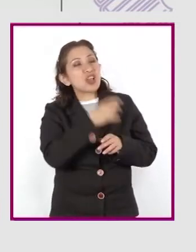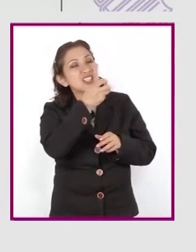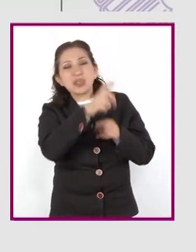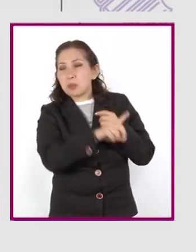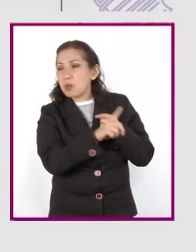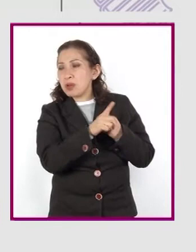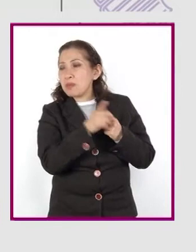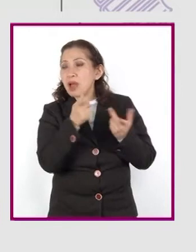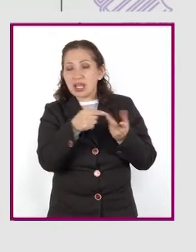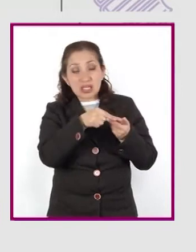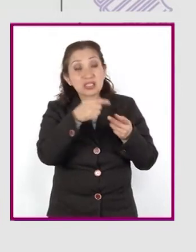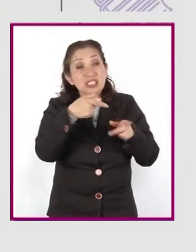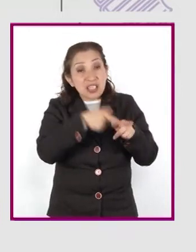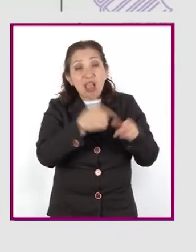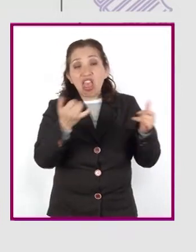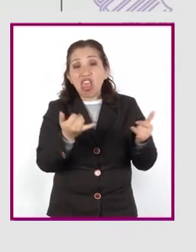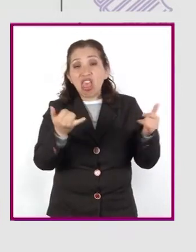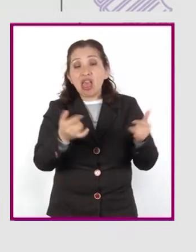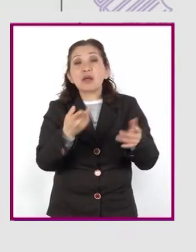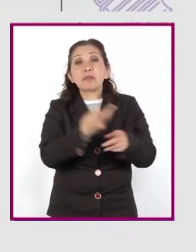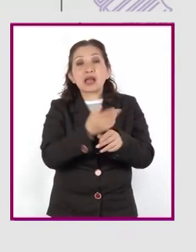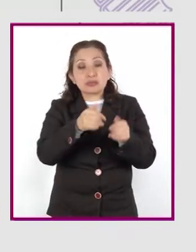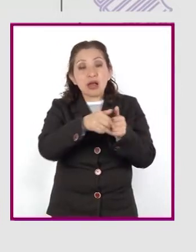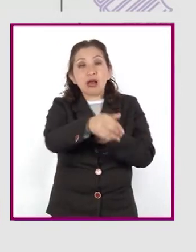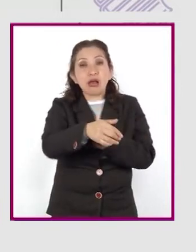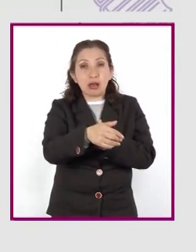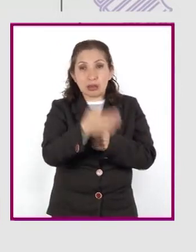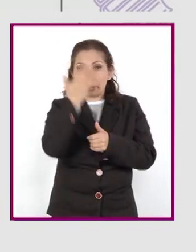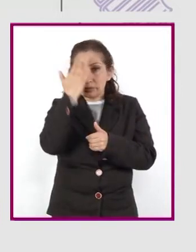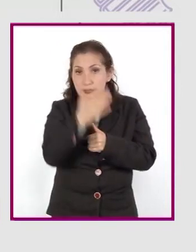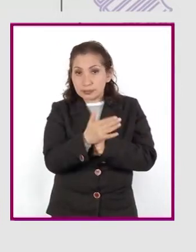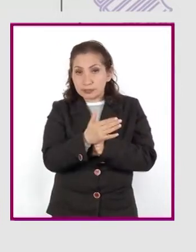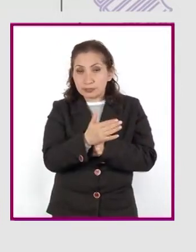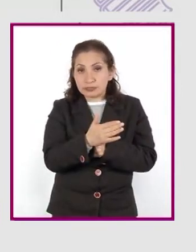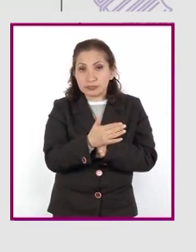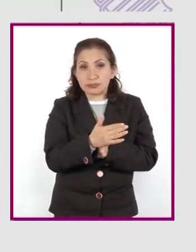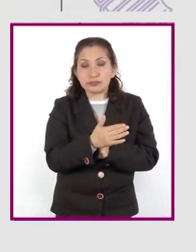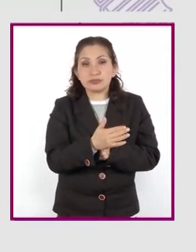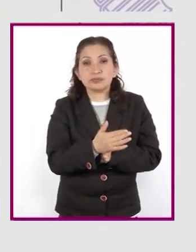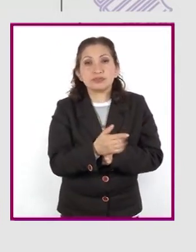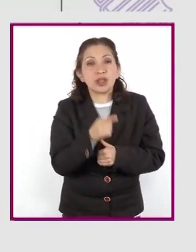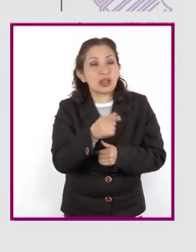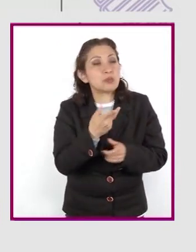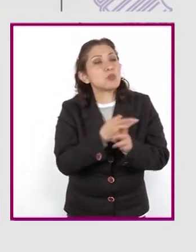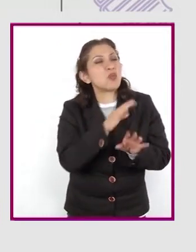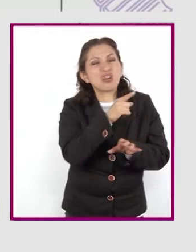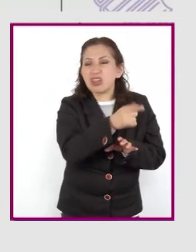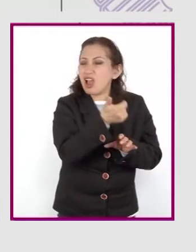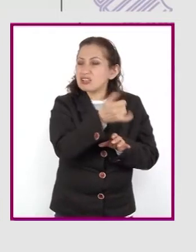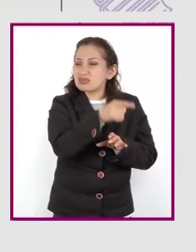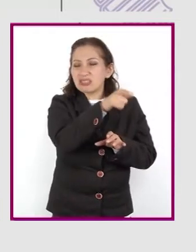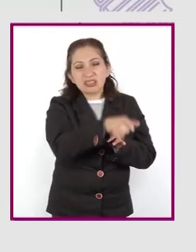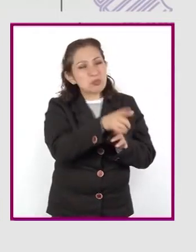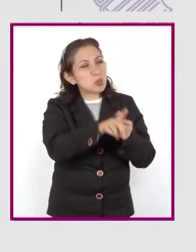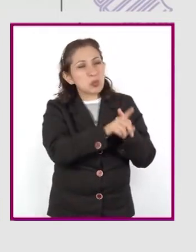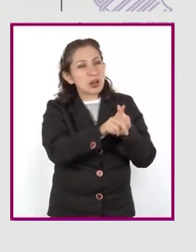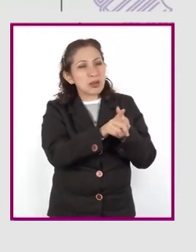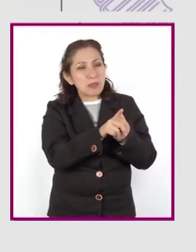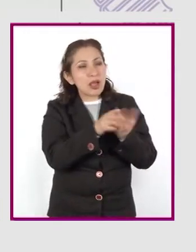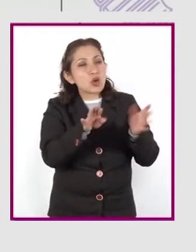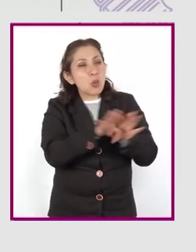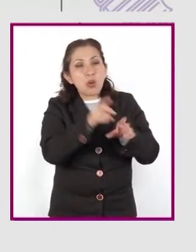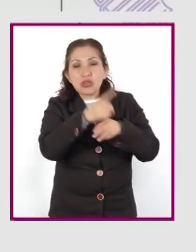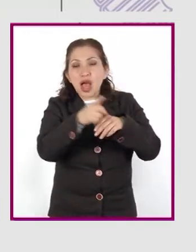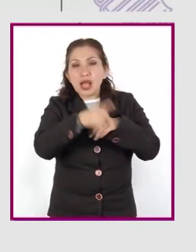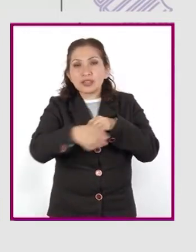y sus consecuencias. Esto implica saber qué lo está ocasionando y de qué manera está afectando a